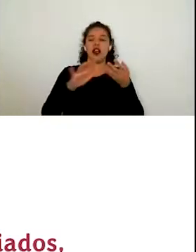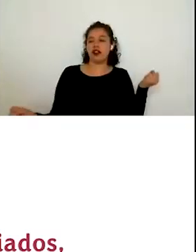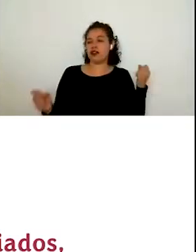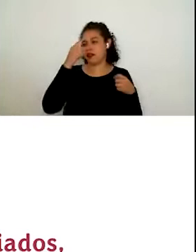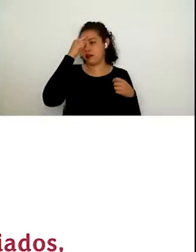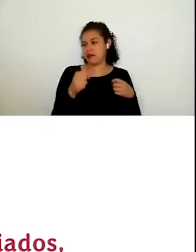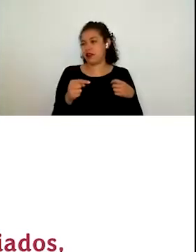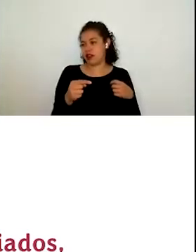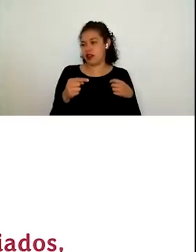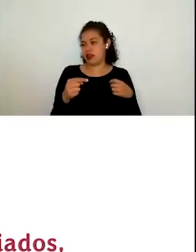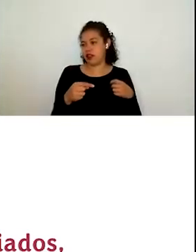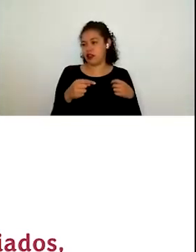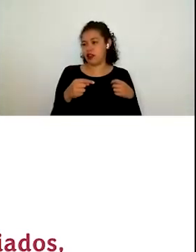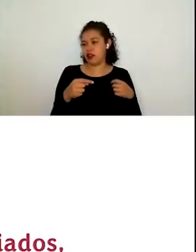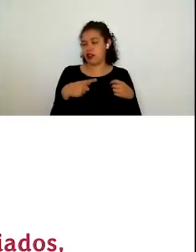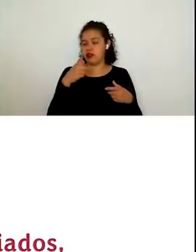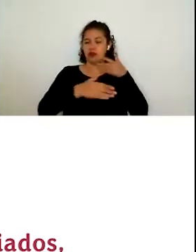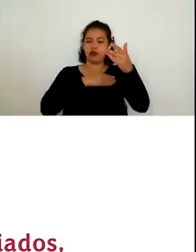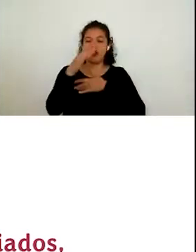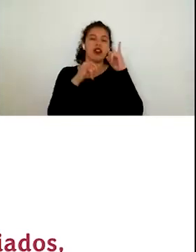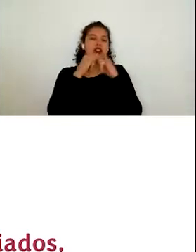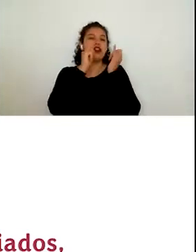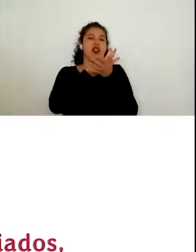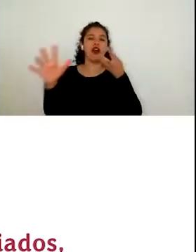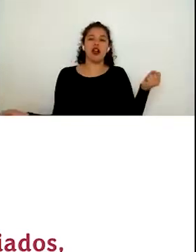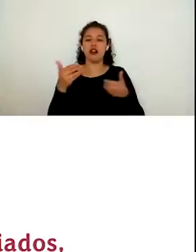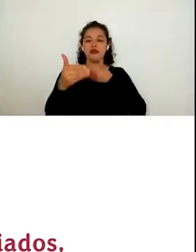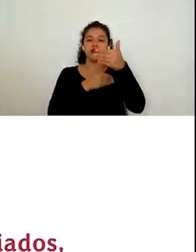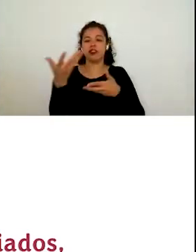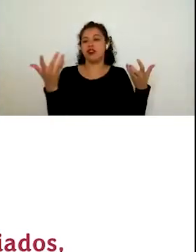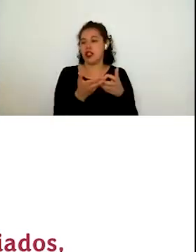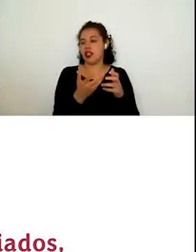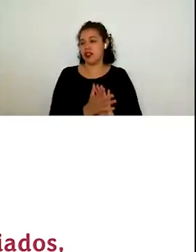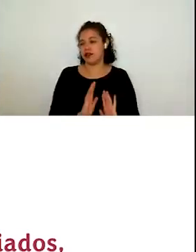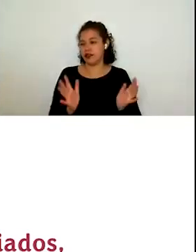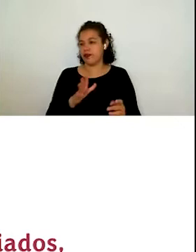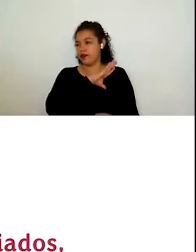para que lleve a cabo el proceso de extinción de la institución. En general,